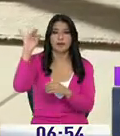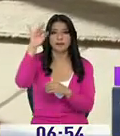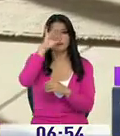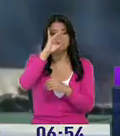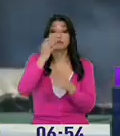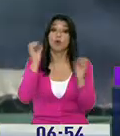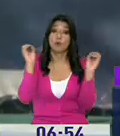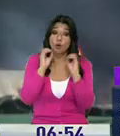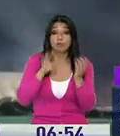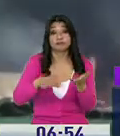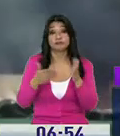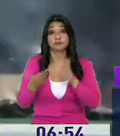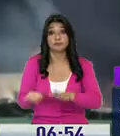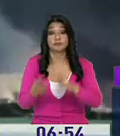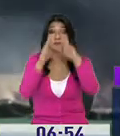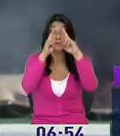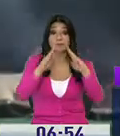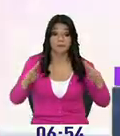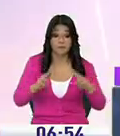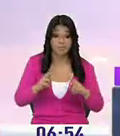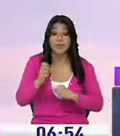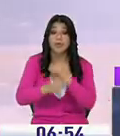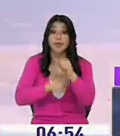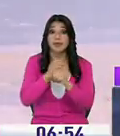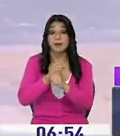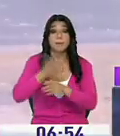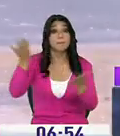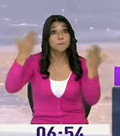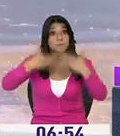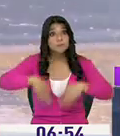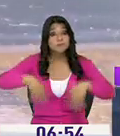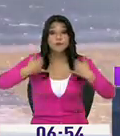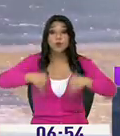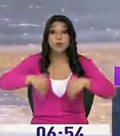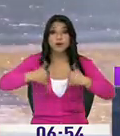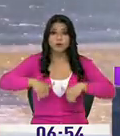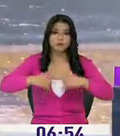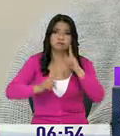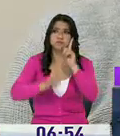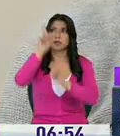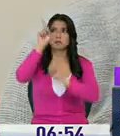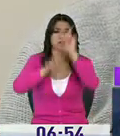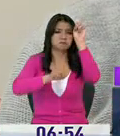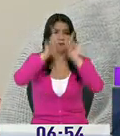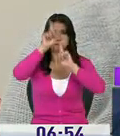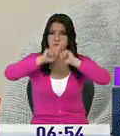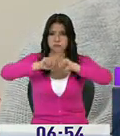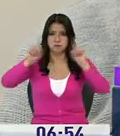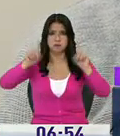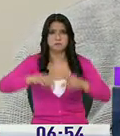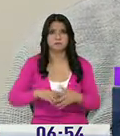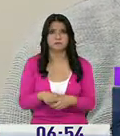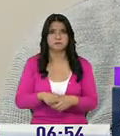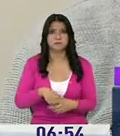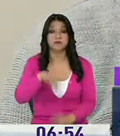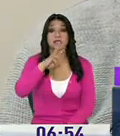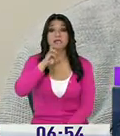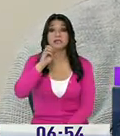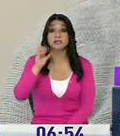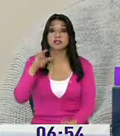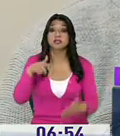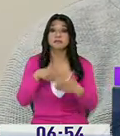letal pues por navidad y fin de año los juegos pirotécnicos son muy comunes alrededor de 600 mil animales